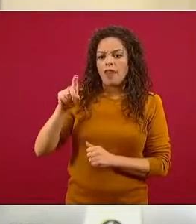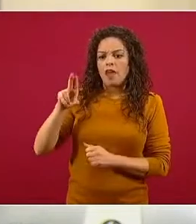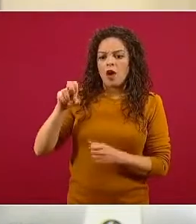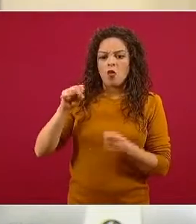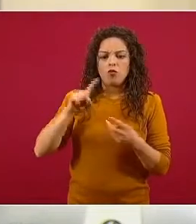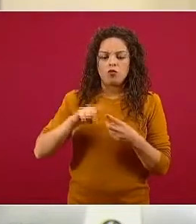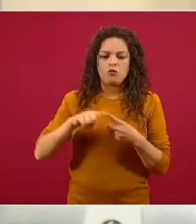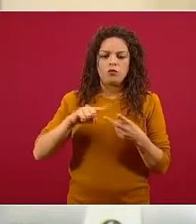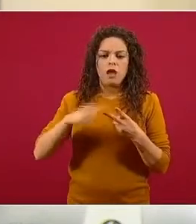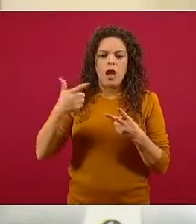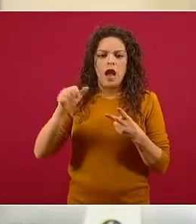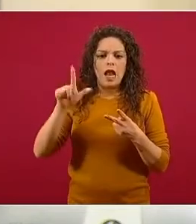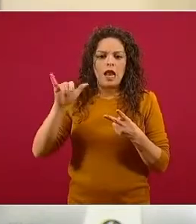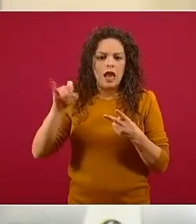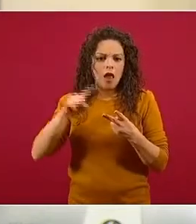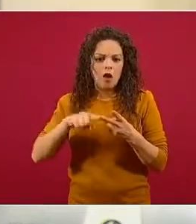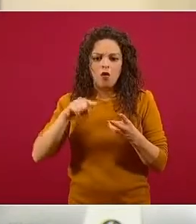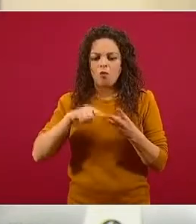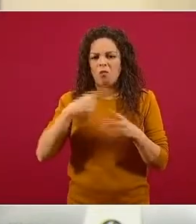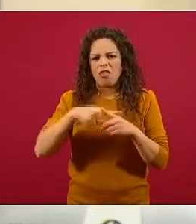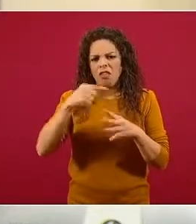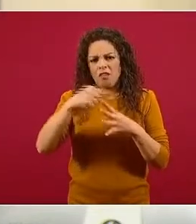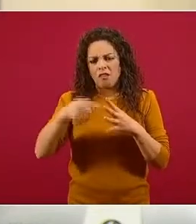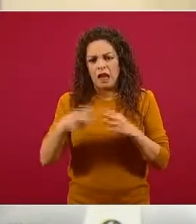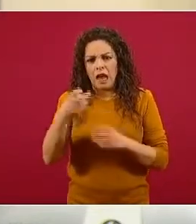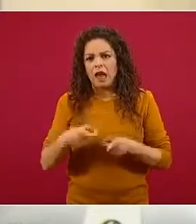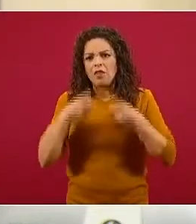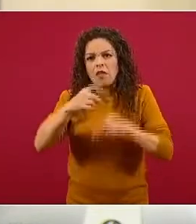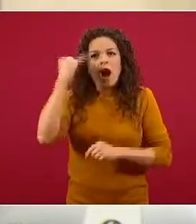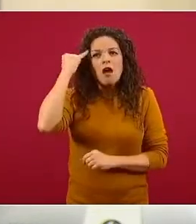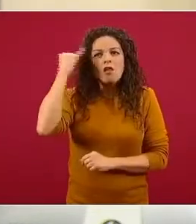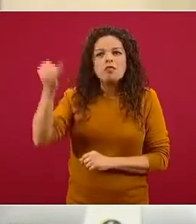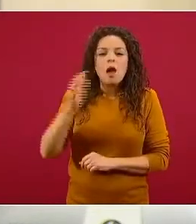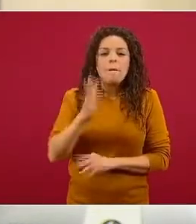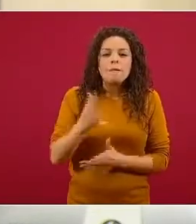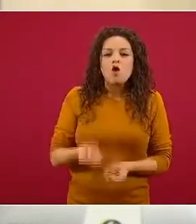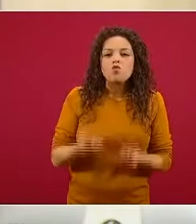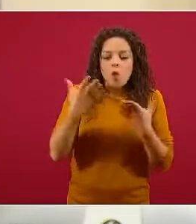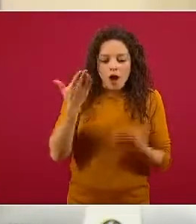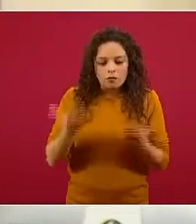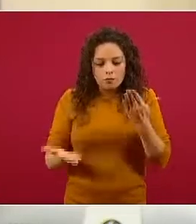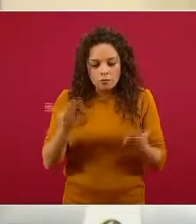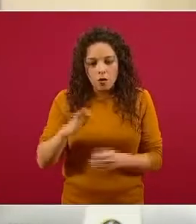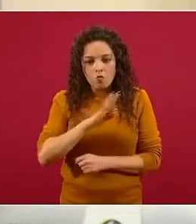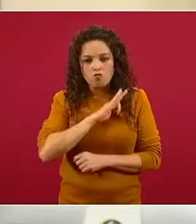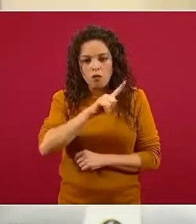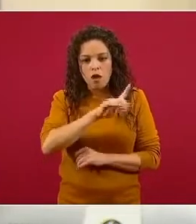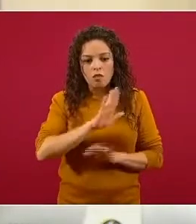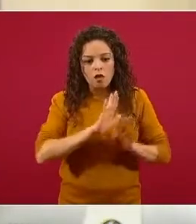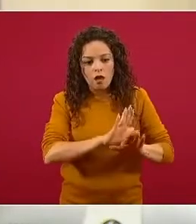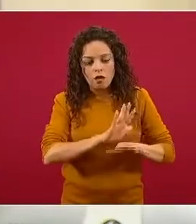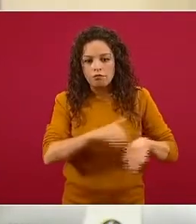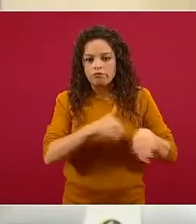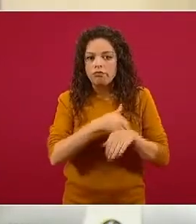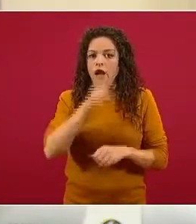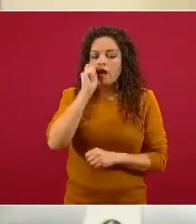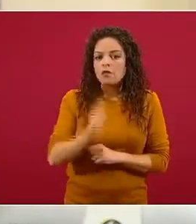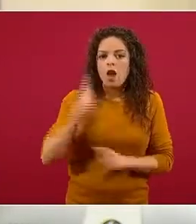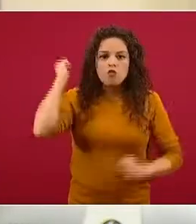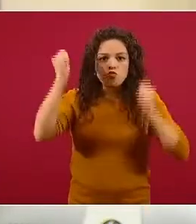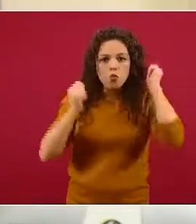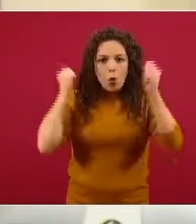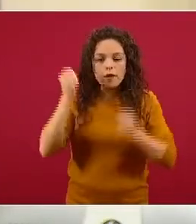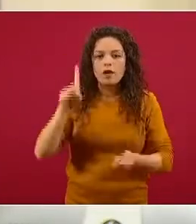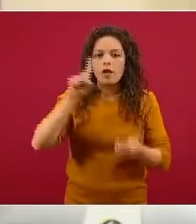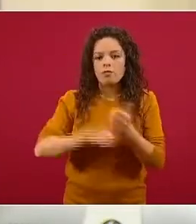Galileo, que finalmente dan una idea, una estimación sobre el patrón de reservación de los turistas a nivel